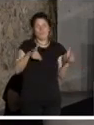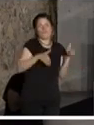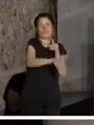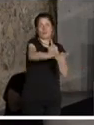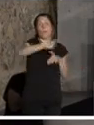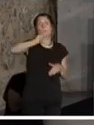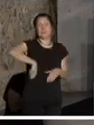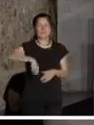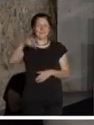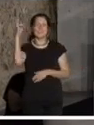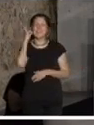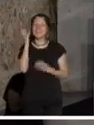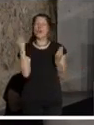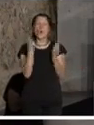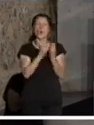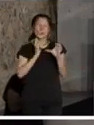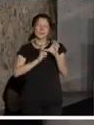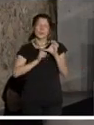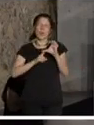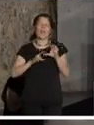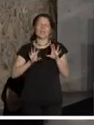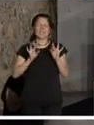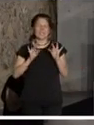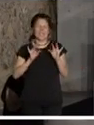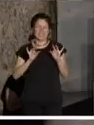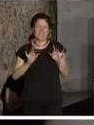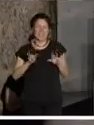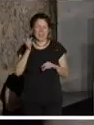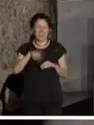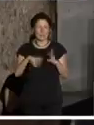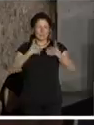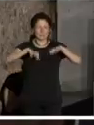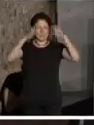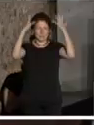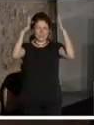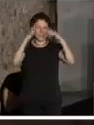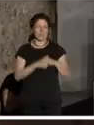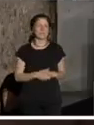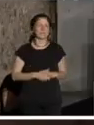a ser la próxima presidenta de nuestra tierra de nuestra extremadura